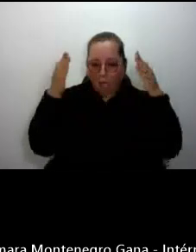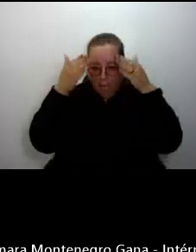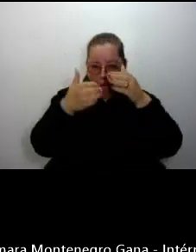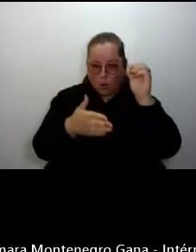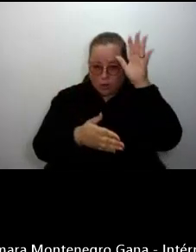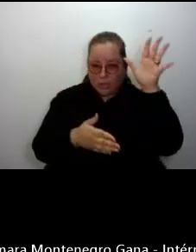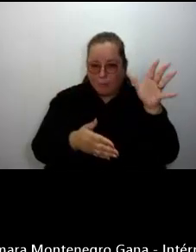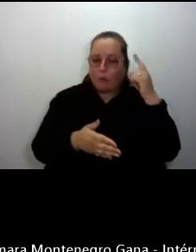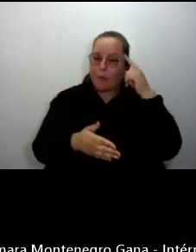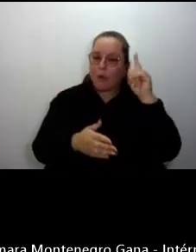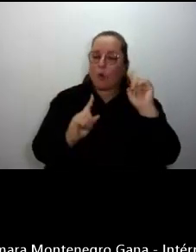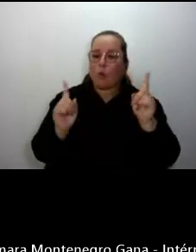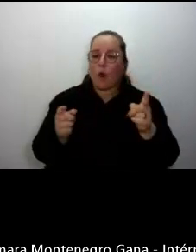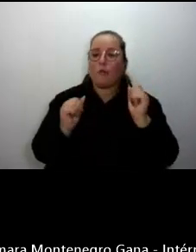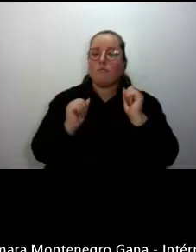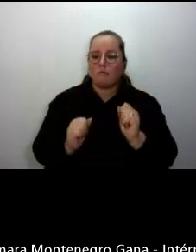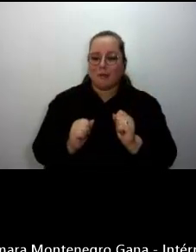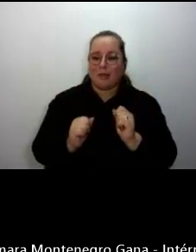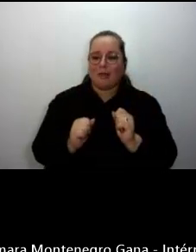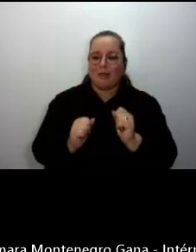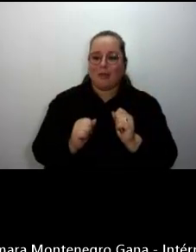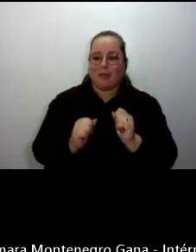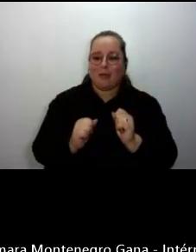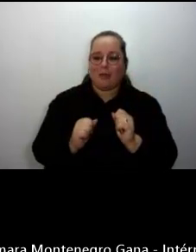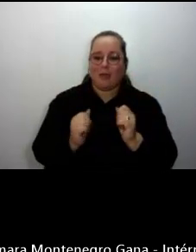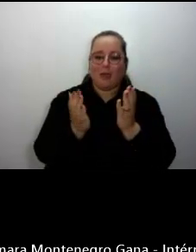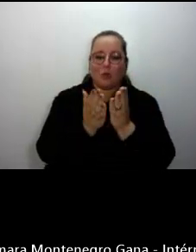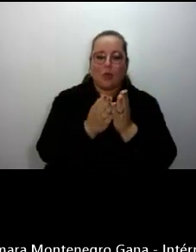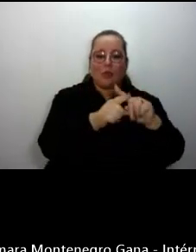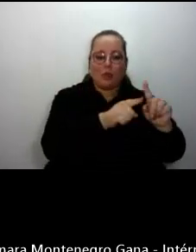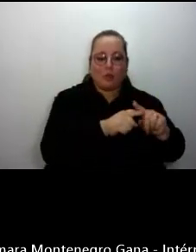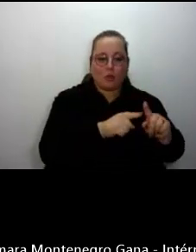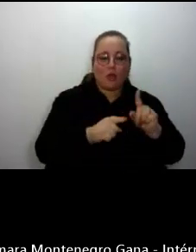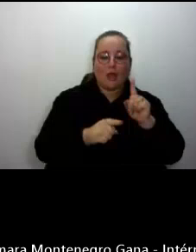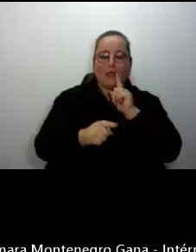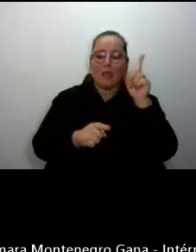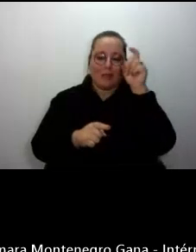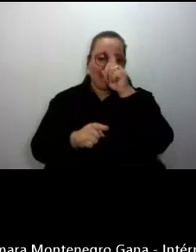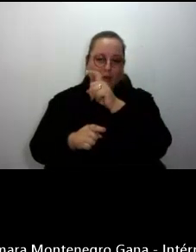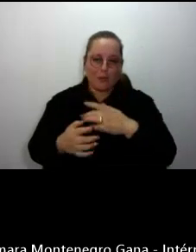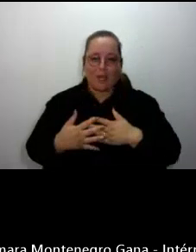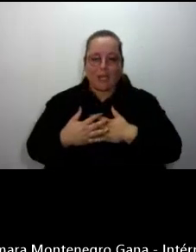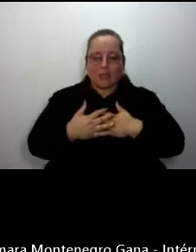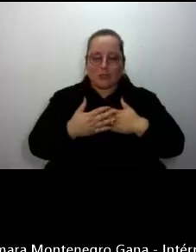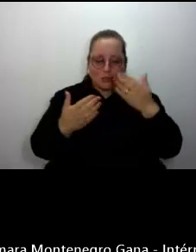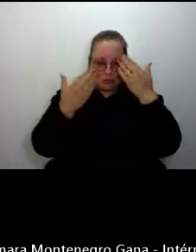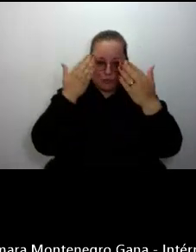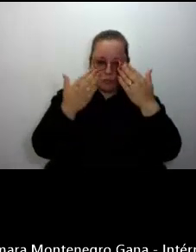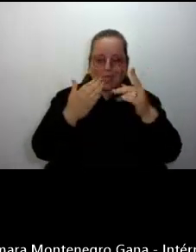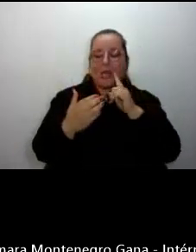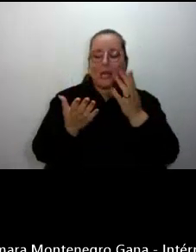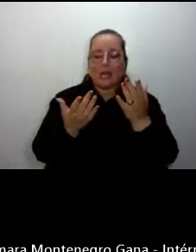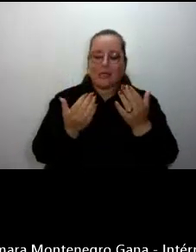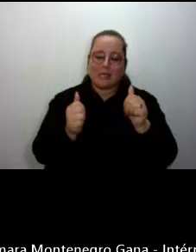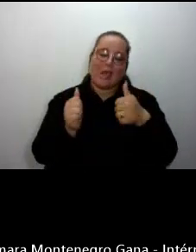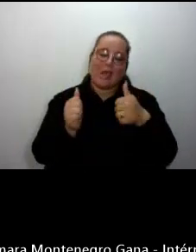puede implementar en otros estudiantes que presenten dificultades socioemocionales o que requieran este tipo de